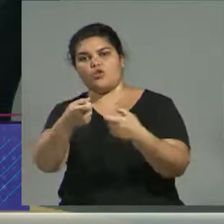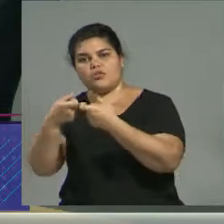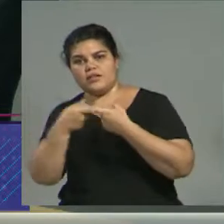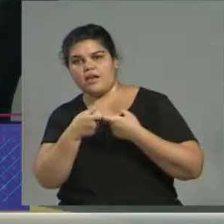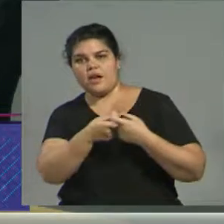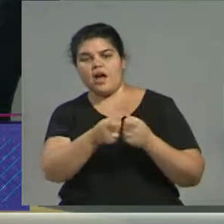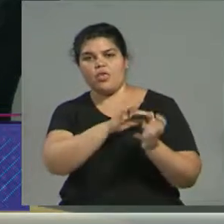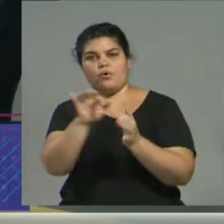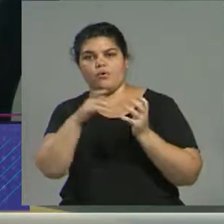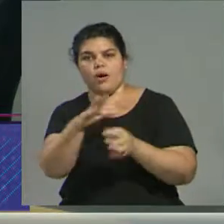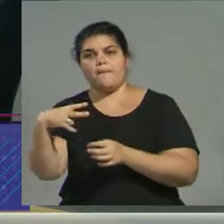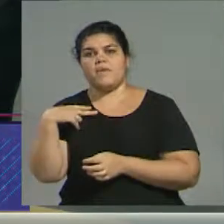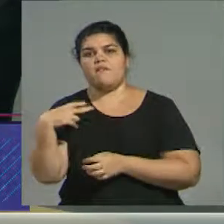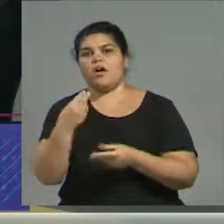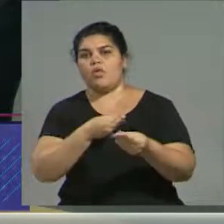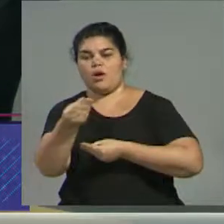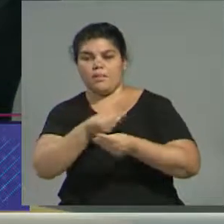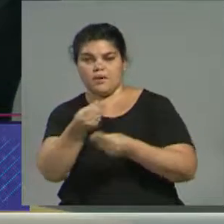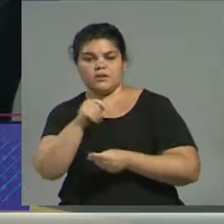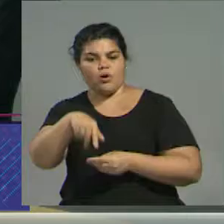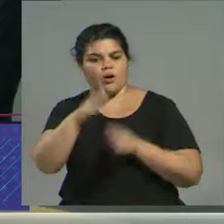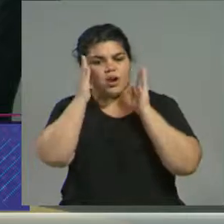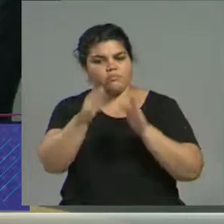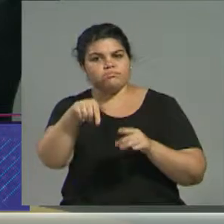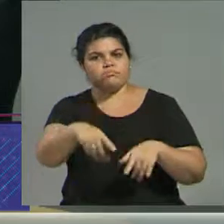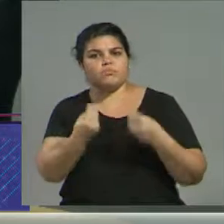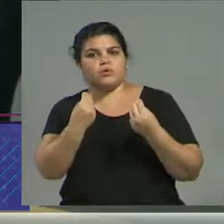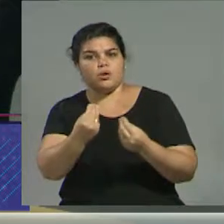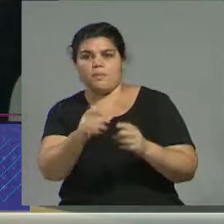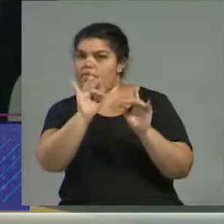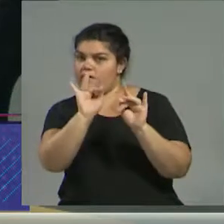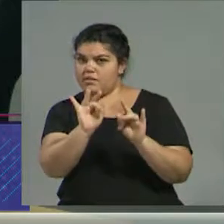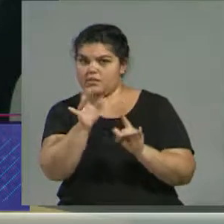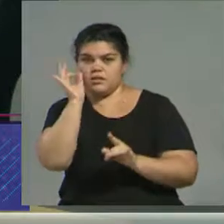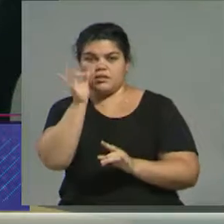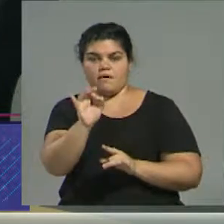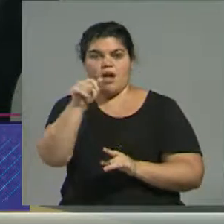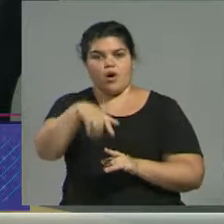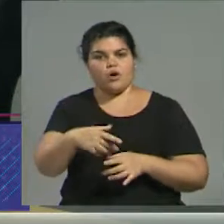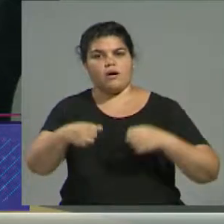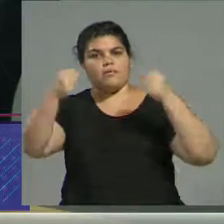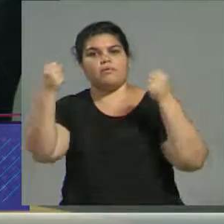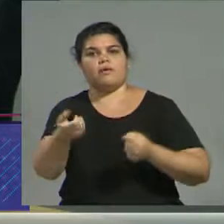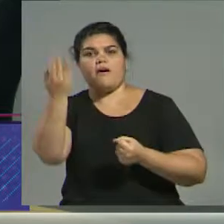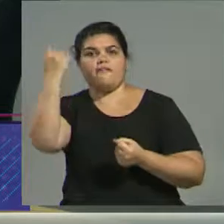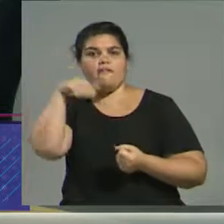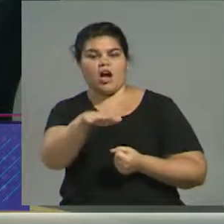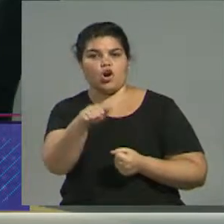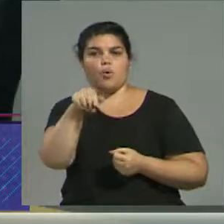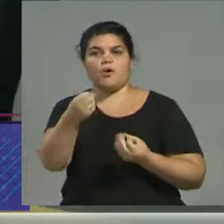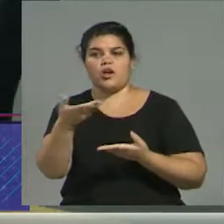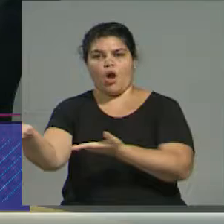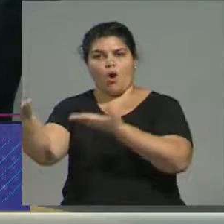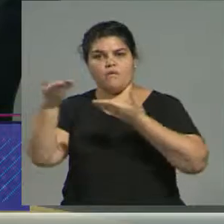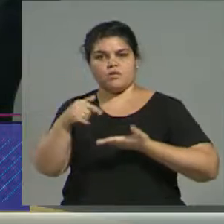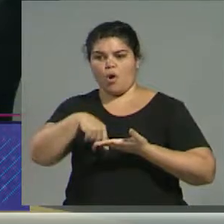de las empresas privadas. ¿Cómo se viene el panorama con respecto a esto? Está difícil, teniendo en cuenta que hoy hay una medida de fuerza bancaria porque el ofrecimiento para